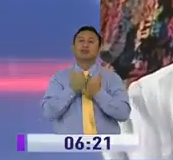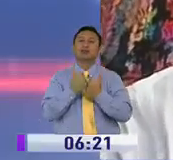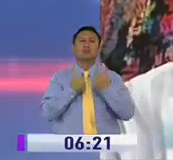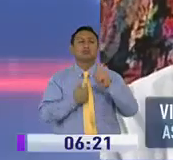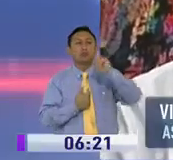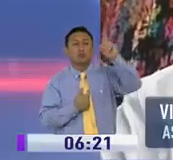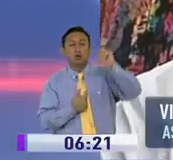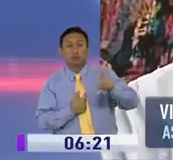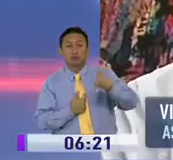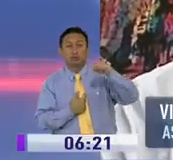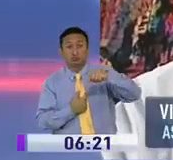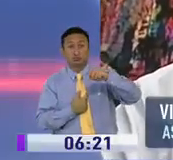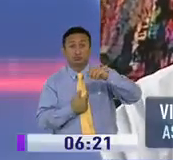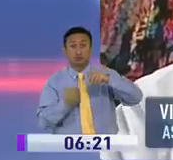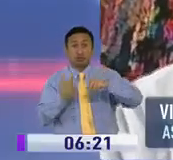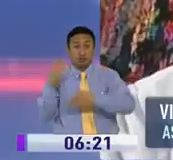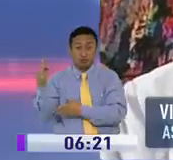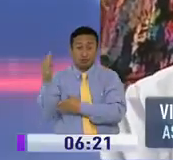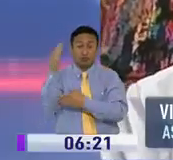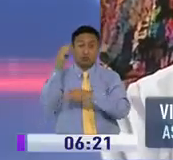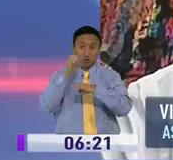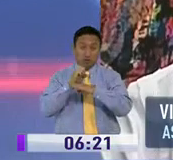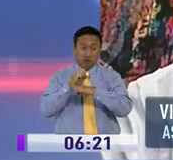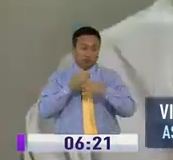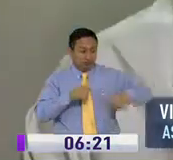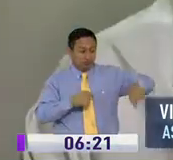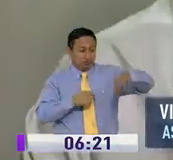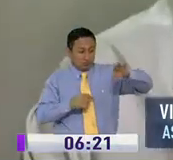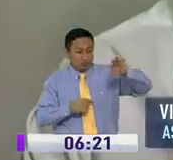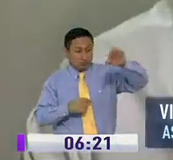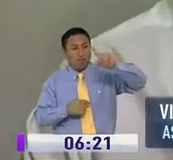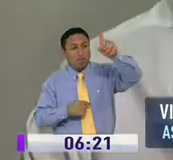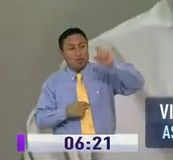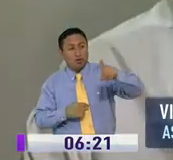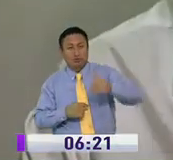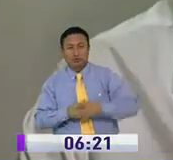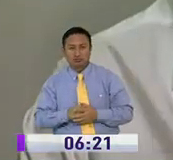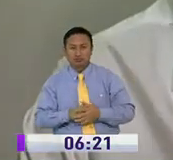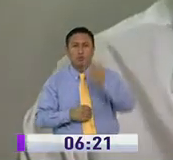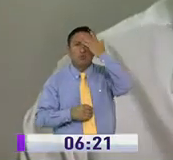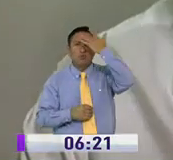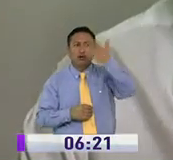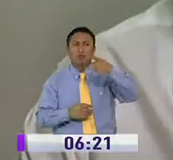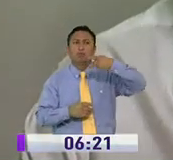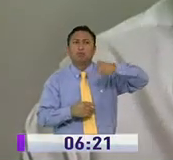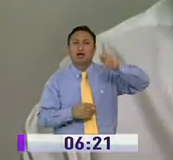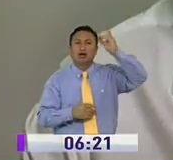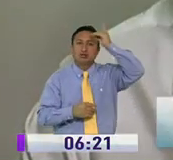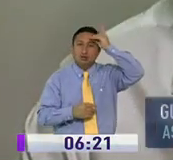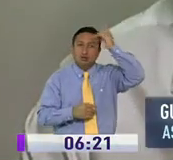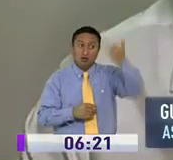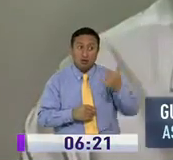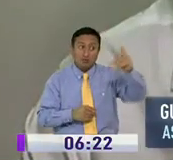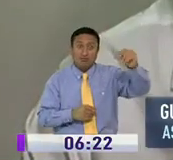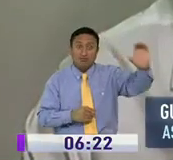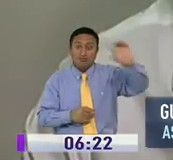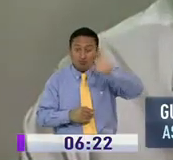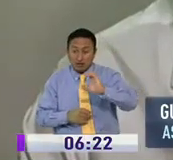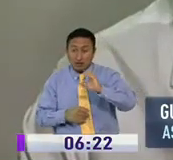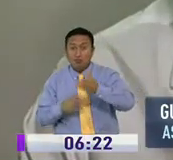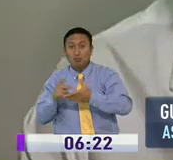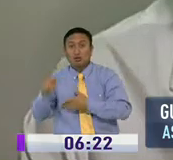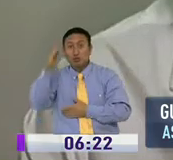precisamente, a nombre del país, requerir respuestas. ¿Por qué prefirió pagar deuda cuando hoy día se necesita esa plata para los